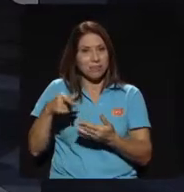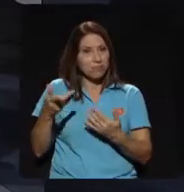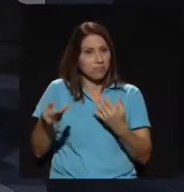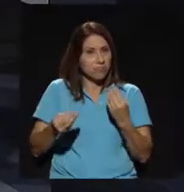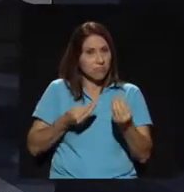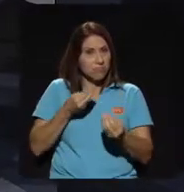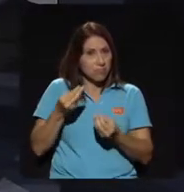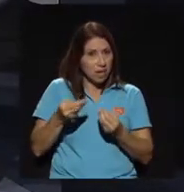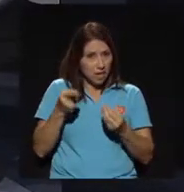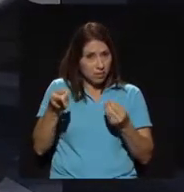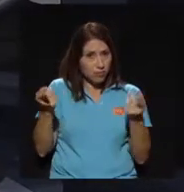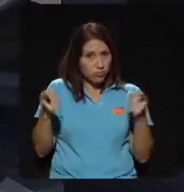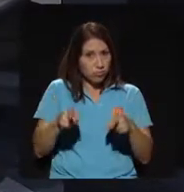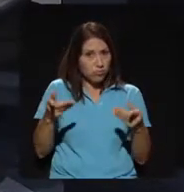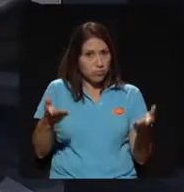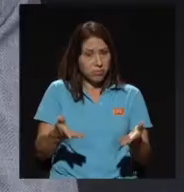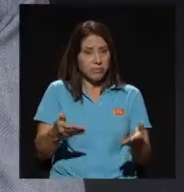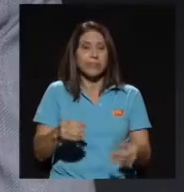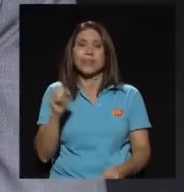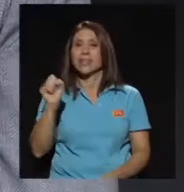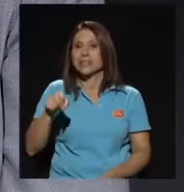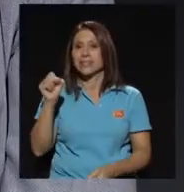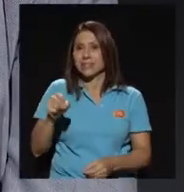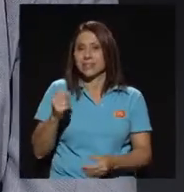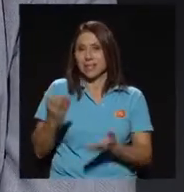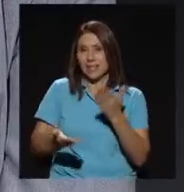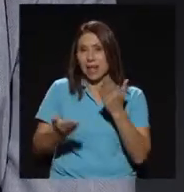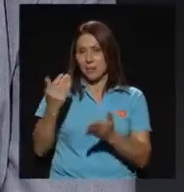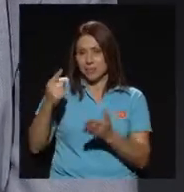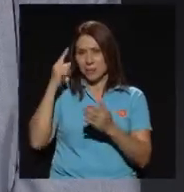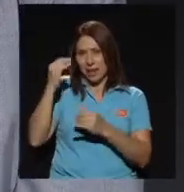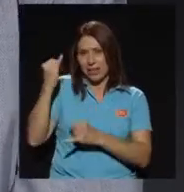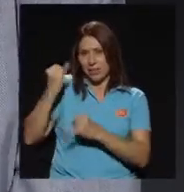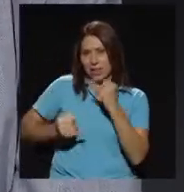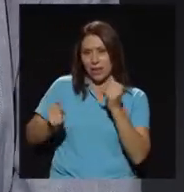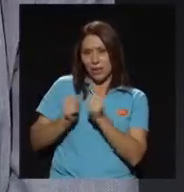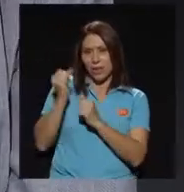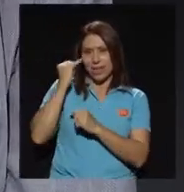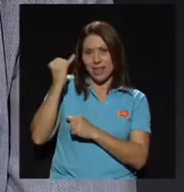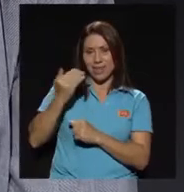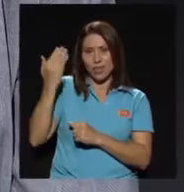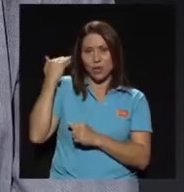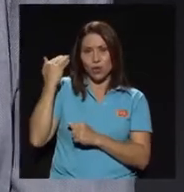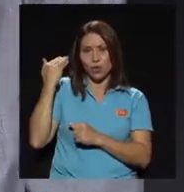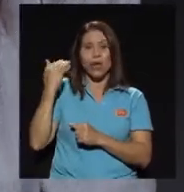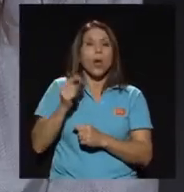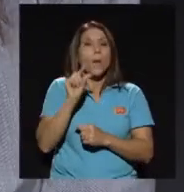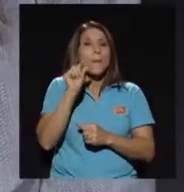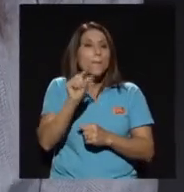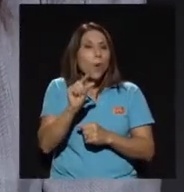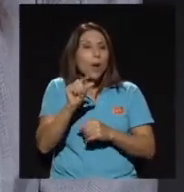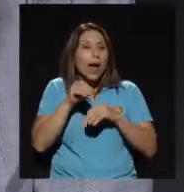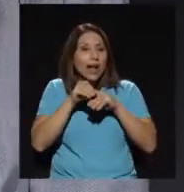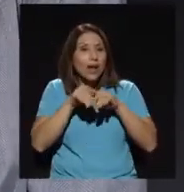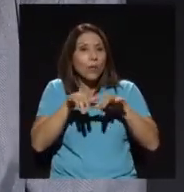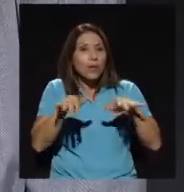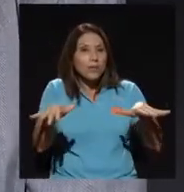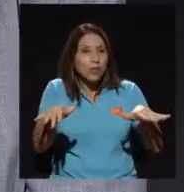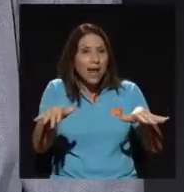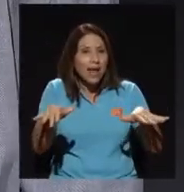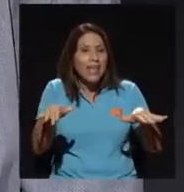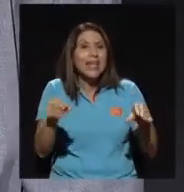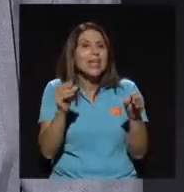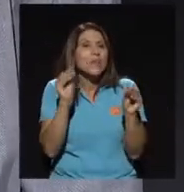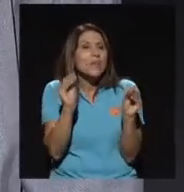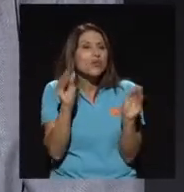es ese fenómeno? Sí, tal vez para redondear la idea anterior, la cobertura es poca a nivel nacional y mucho menor en las regiones. Lo que